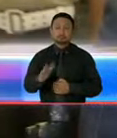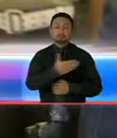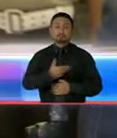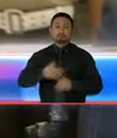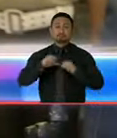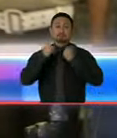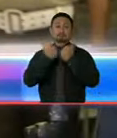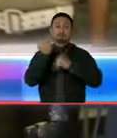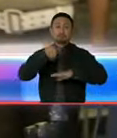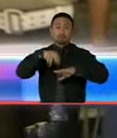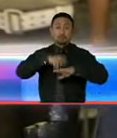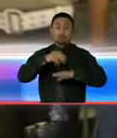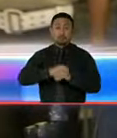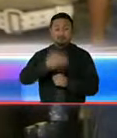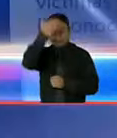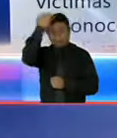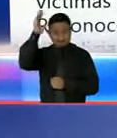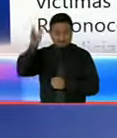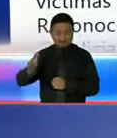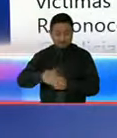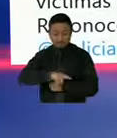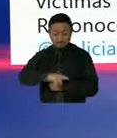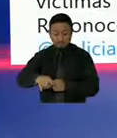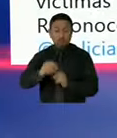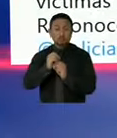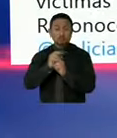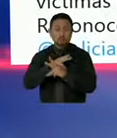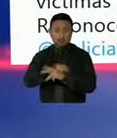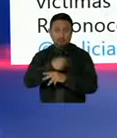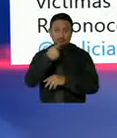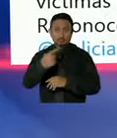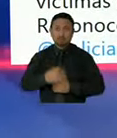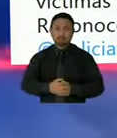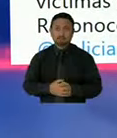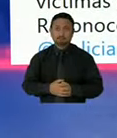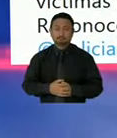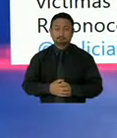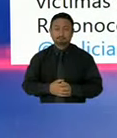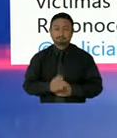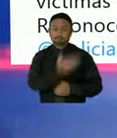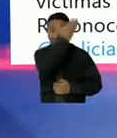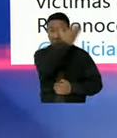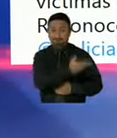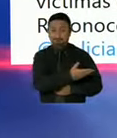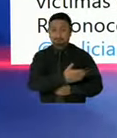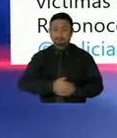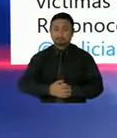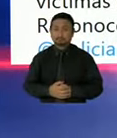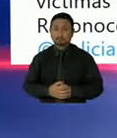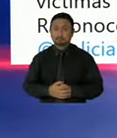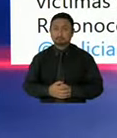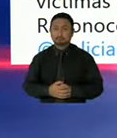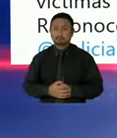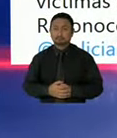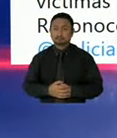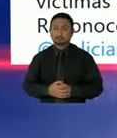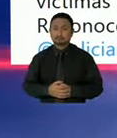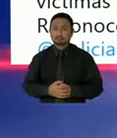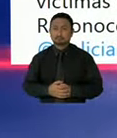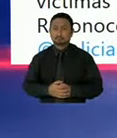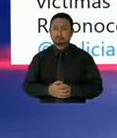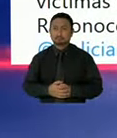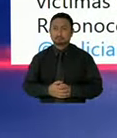de la Asamblea Nacional, José Serrano, a través de su cuenta de Twitter dijo: como padre y ser humano, estoy consternado por la muerte de la